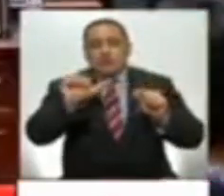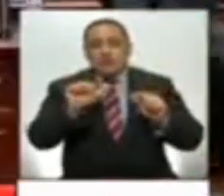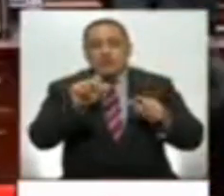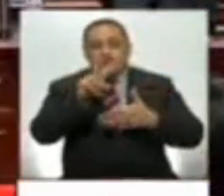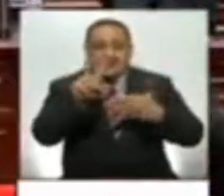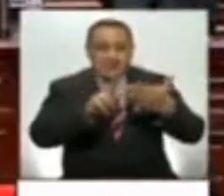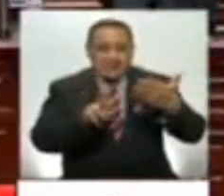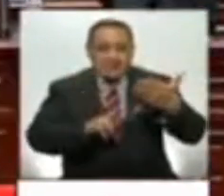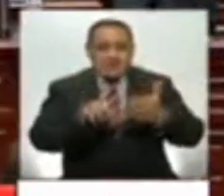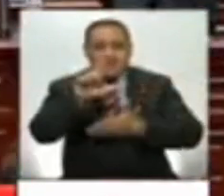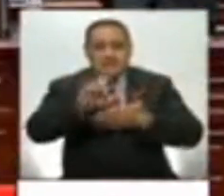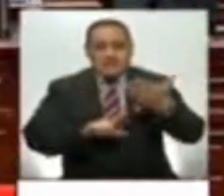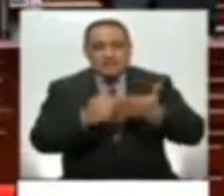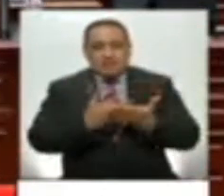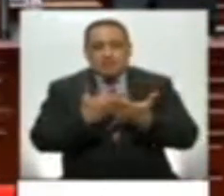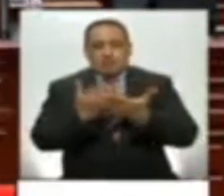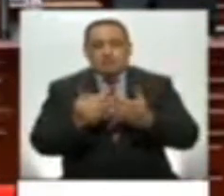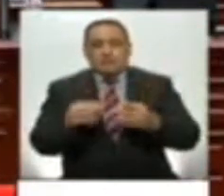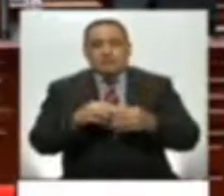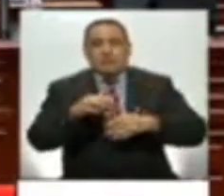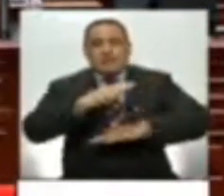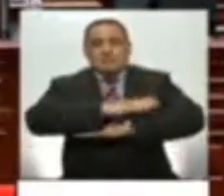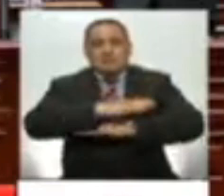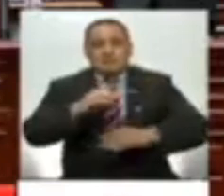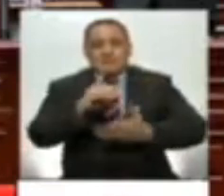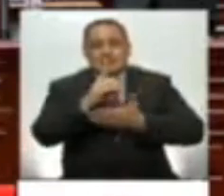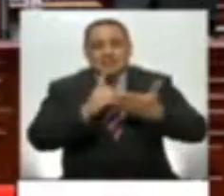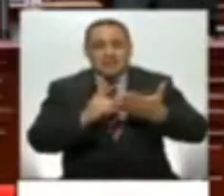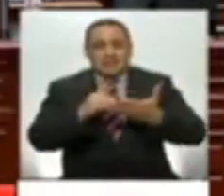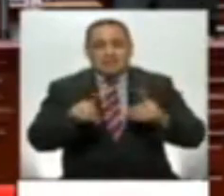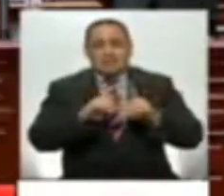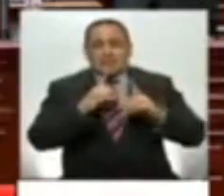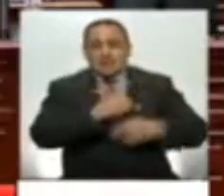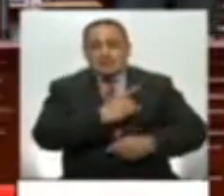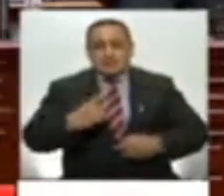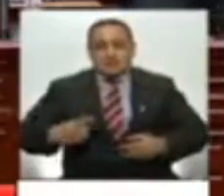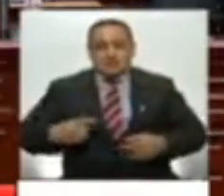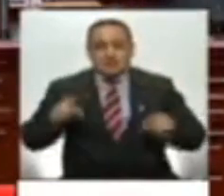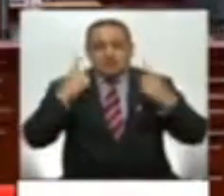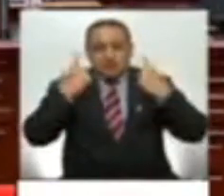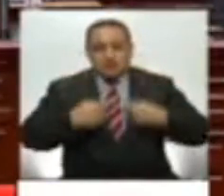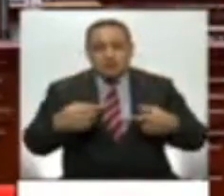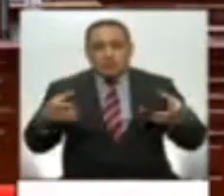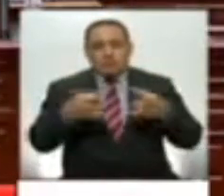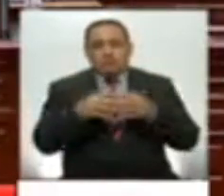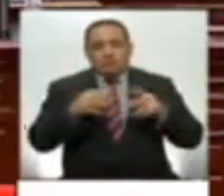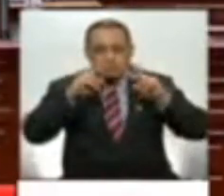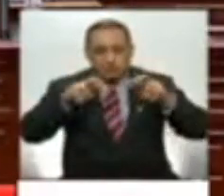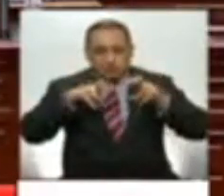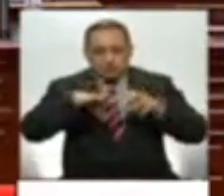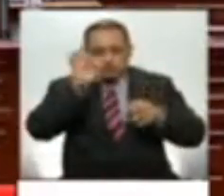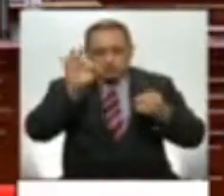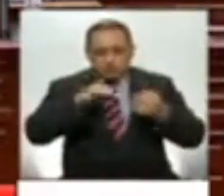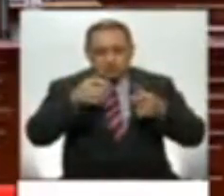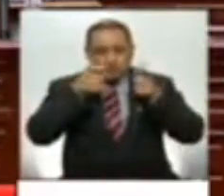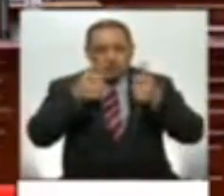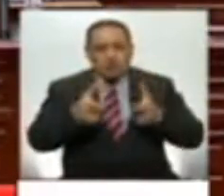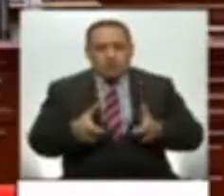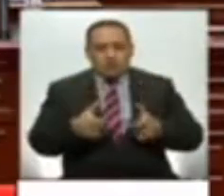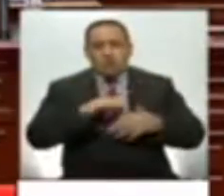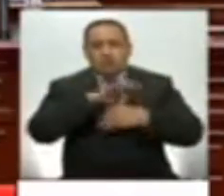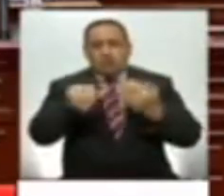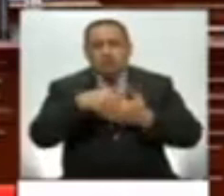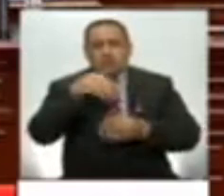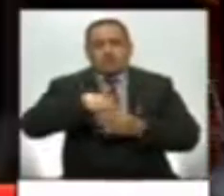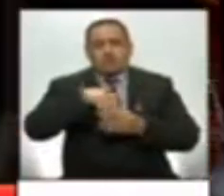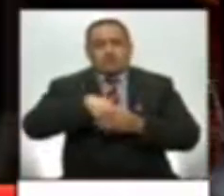las listas de candidatos propuestas, la mesa directiva invita a dos congresistas para que oficien de escrutadores y vigilen el normal desarrollo del